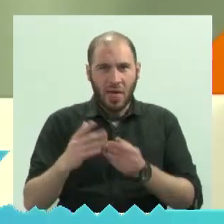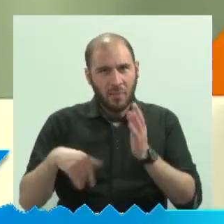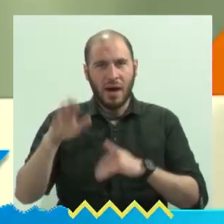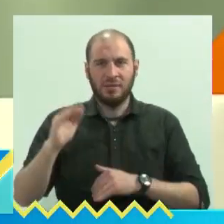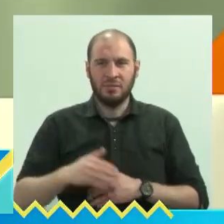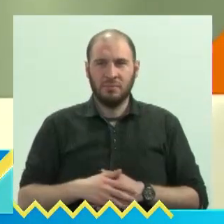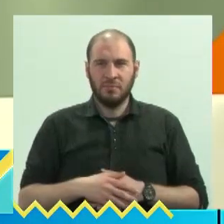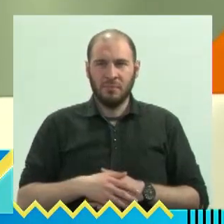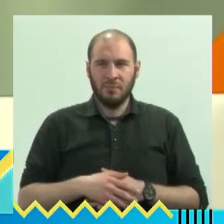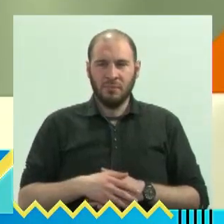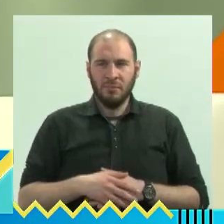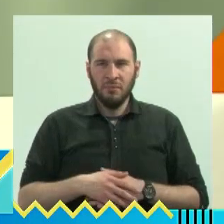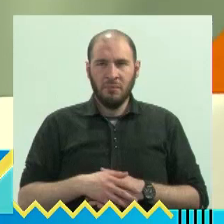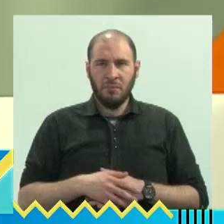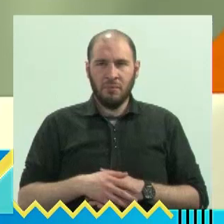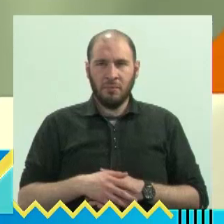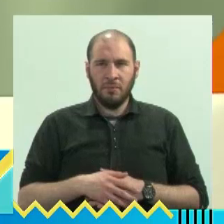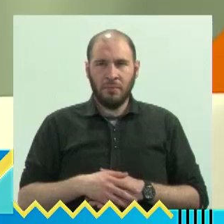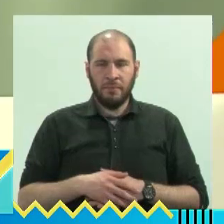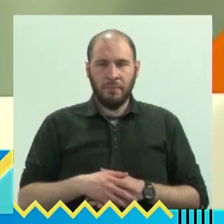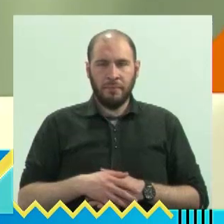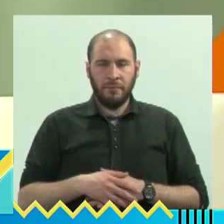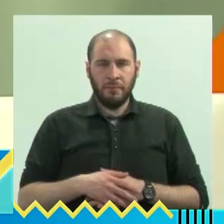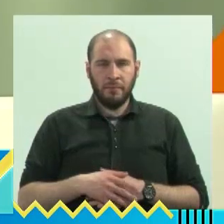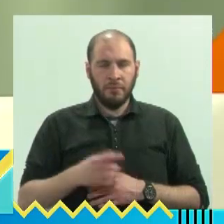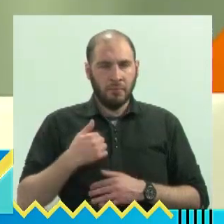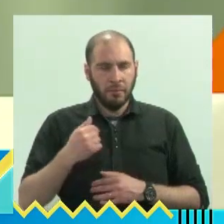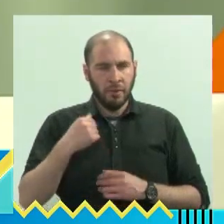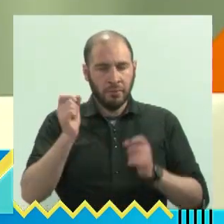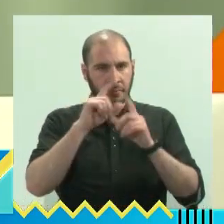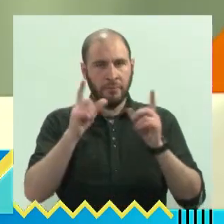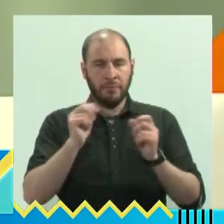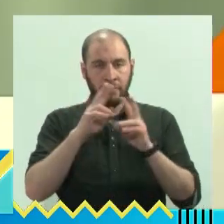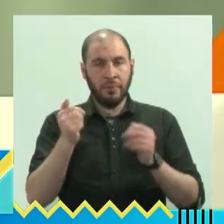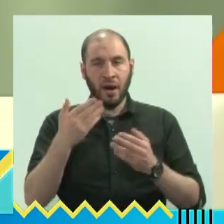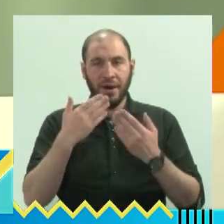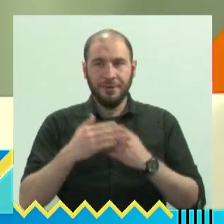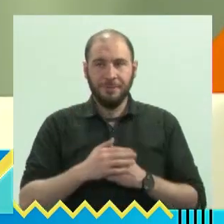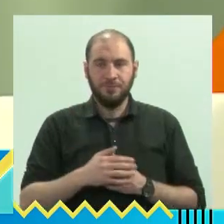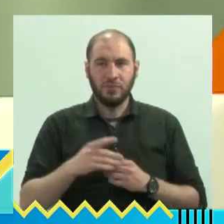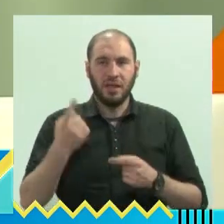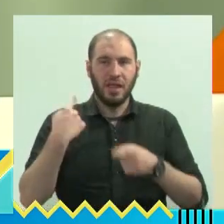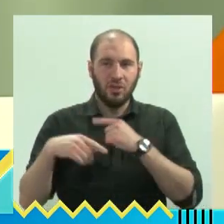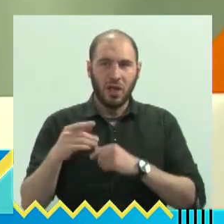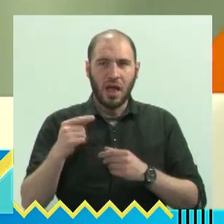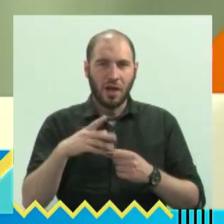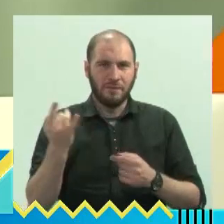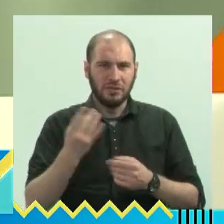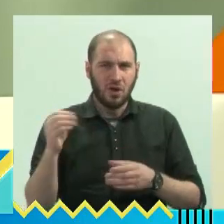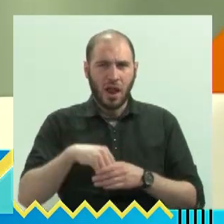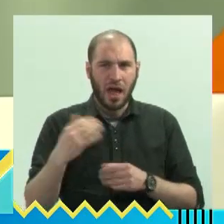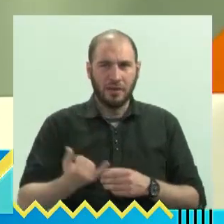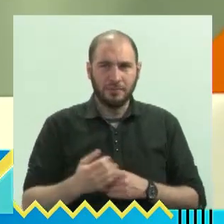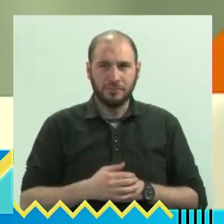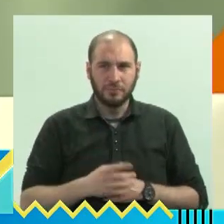eso. Obviamente me llama mucho la atención el tema esto que hablas de la construcción de mitos, con que tiene una parte de ficción. A mí personalmente